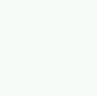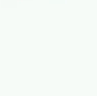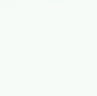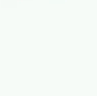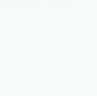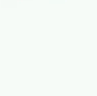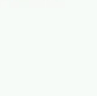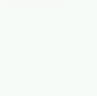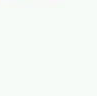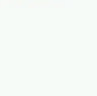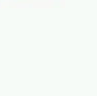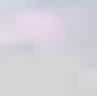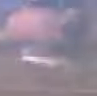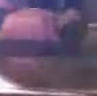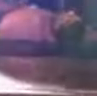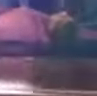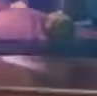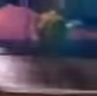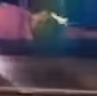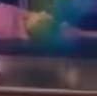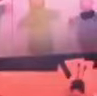2016.